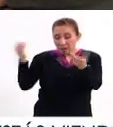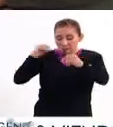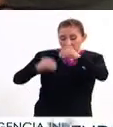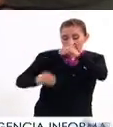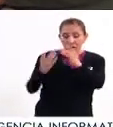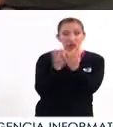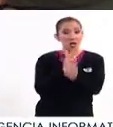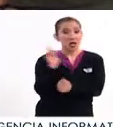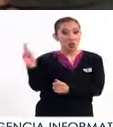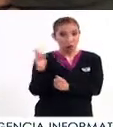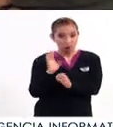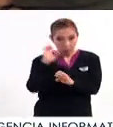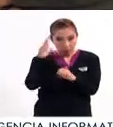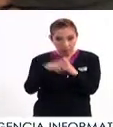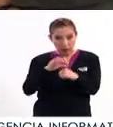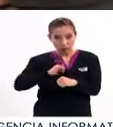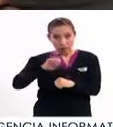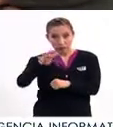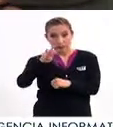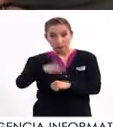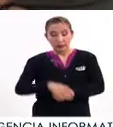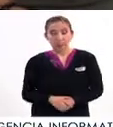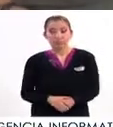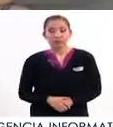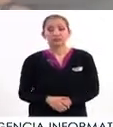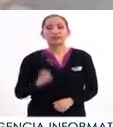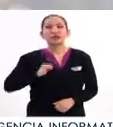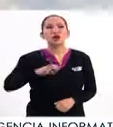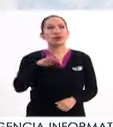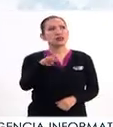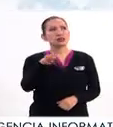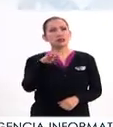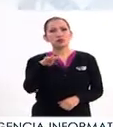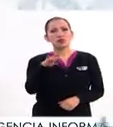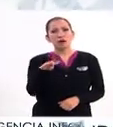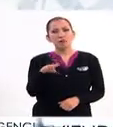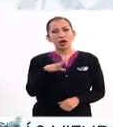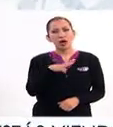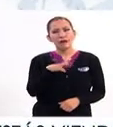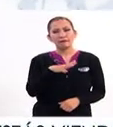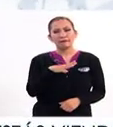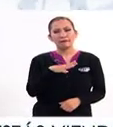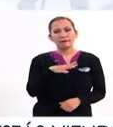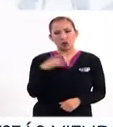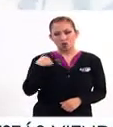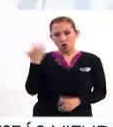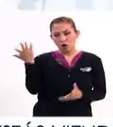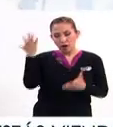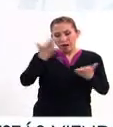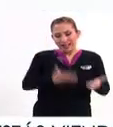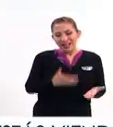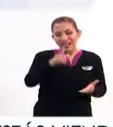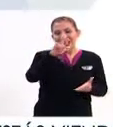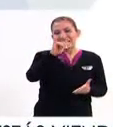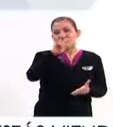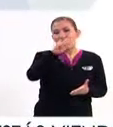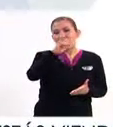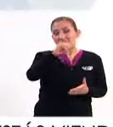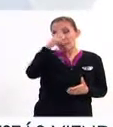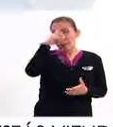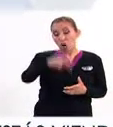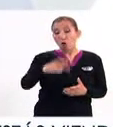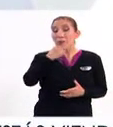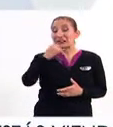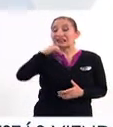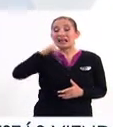llega la litografía a México, la trae un italiano, Claudio Linati, y bueno, aquí poco a poco los artistas, los artesanos locales empiezan a